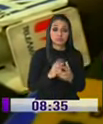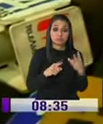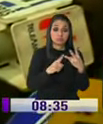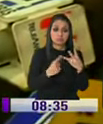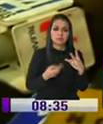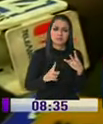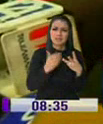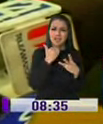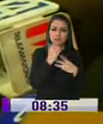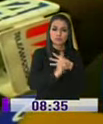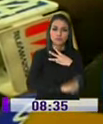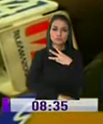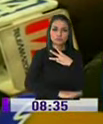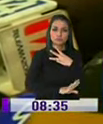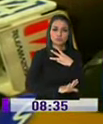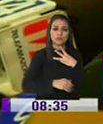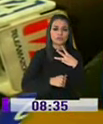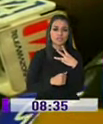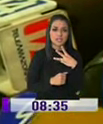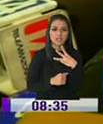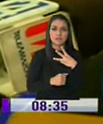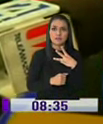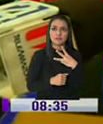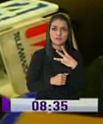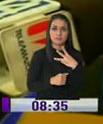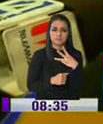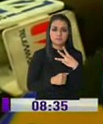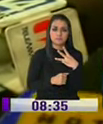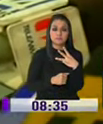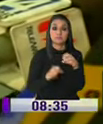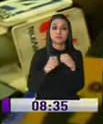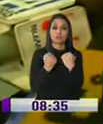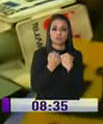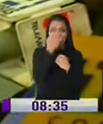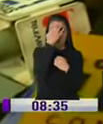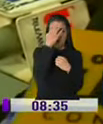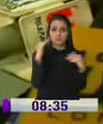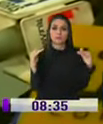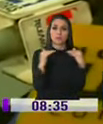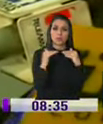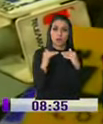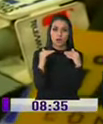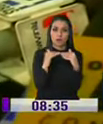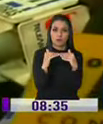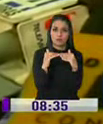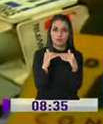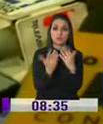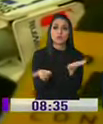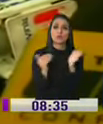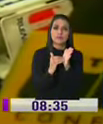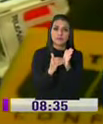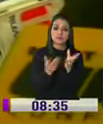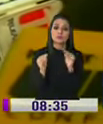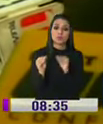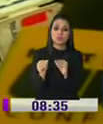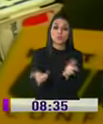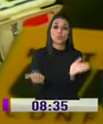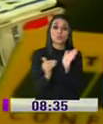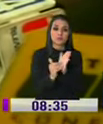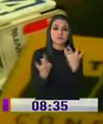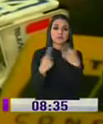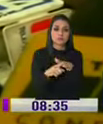tipo de medida socioeducativa que vaya a la par en cuanto tiene que ver también a la reeducación y la reinserción de este menor